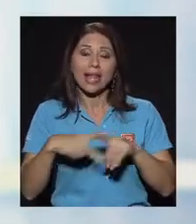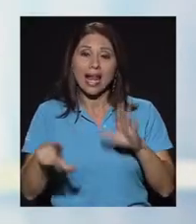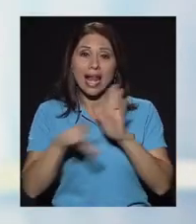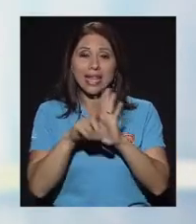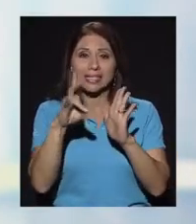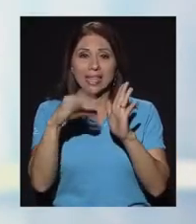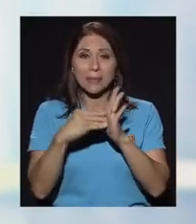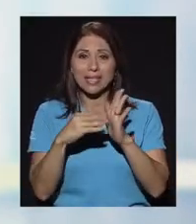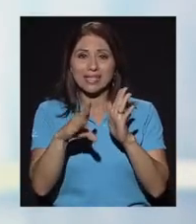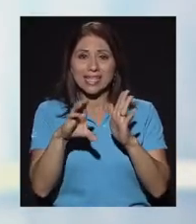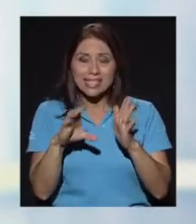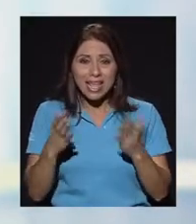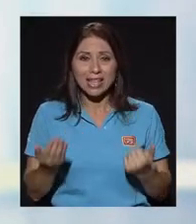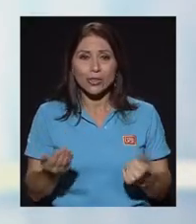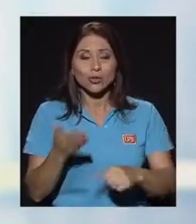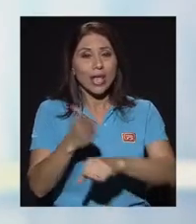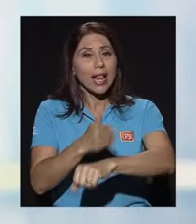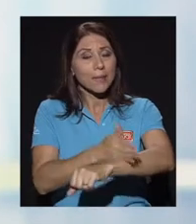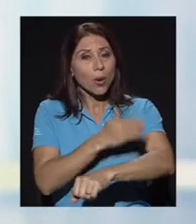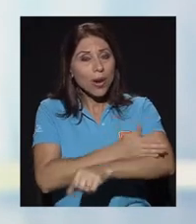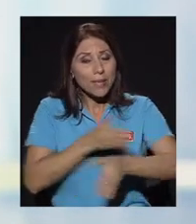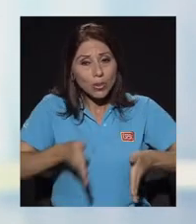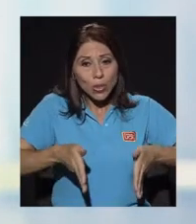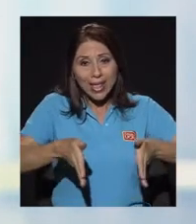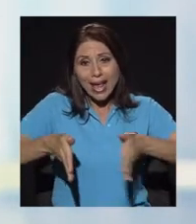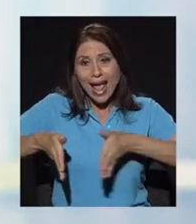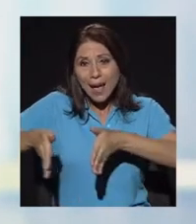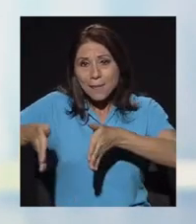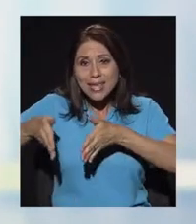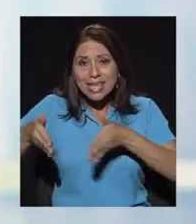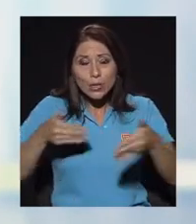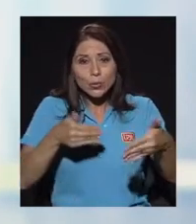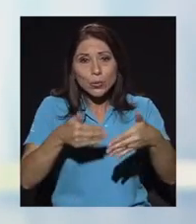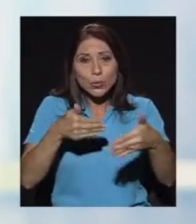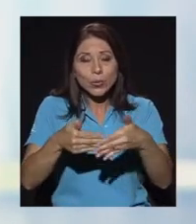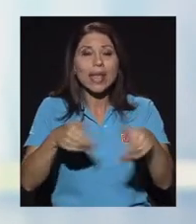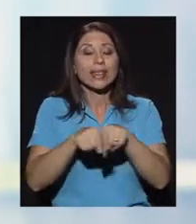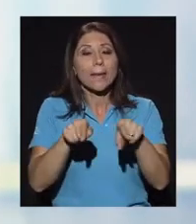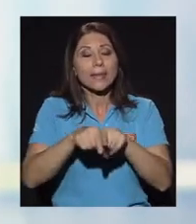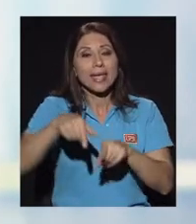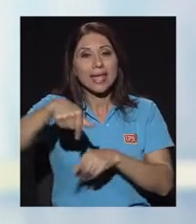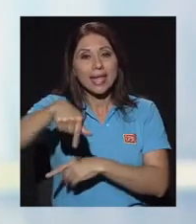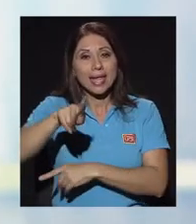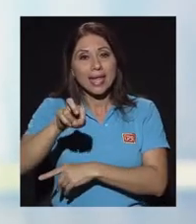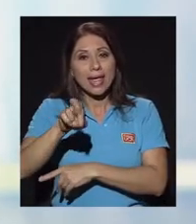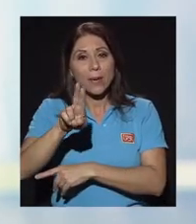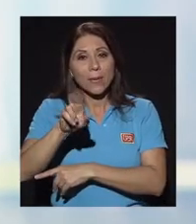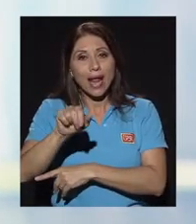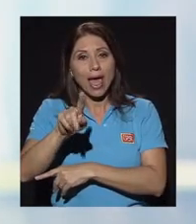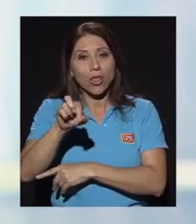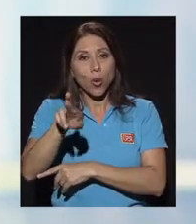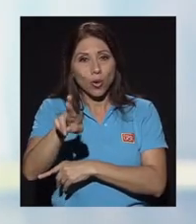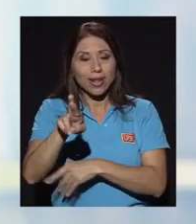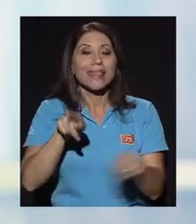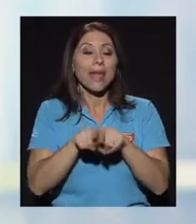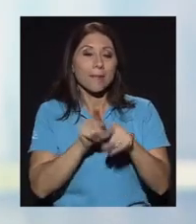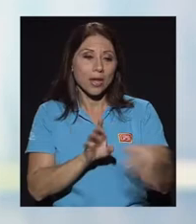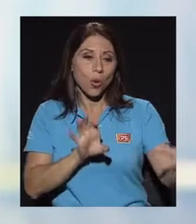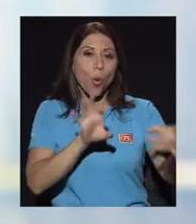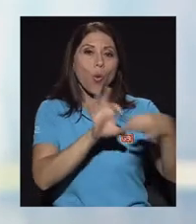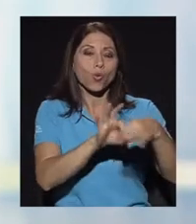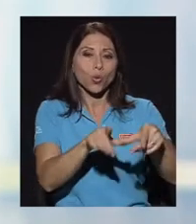ley 7600, el mejoramiento de caminos vecinales, el quebrador en conjunto también con